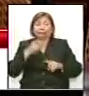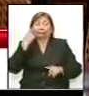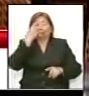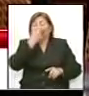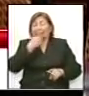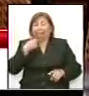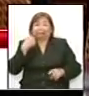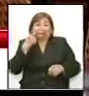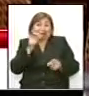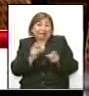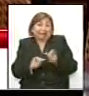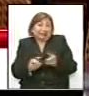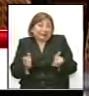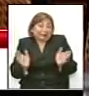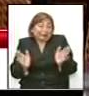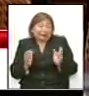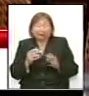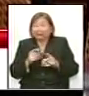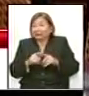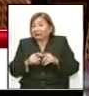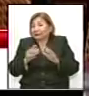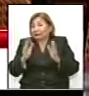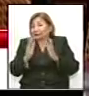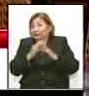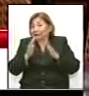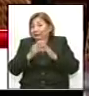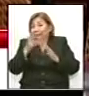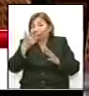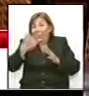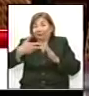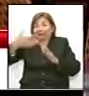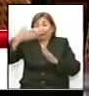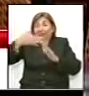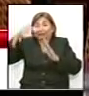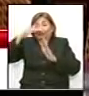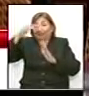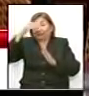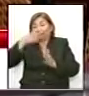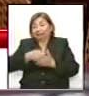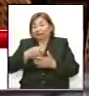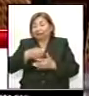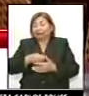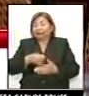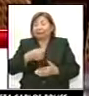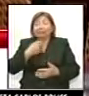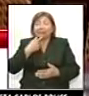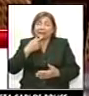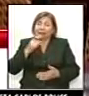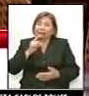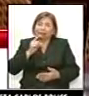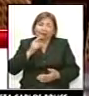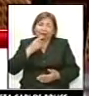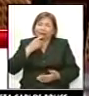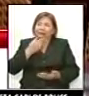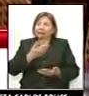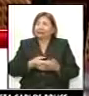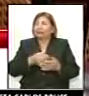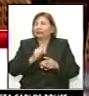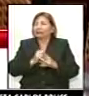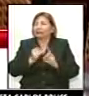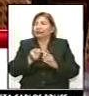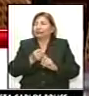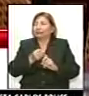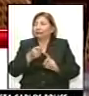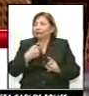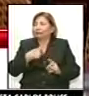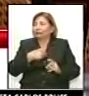¿no? O de repente de la casa. Hay algunos que han construido tres pisos, este paga más. Entonces yo creo que eso no es algo social. Y le traemos